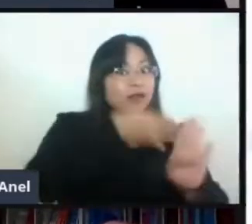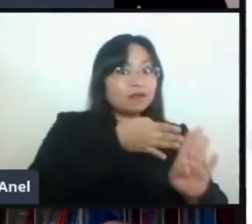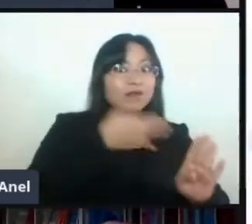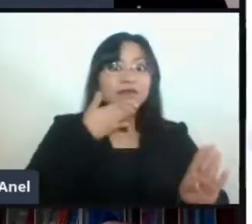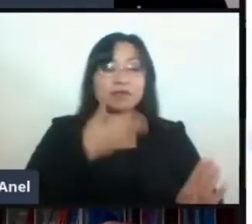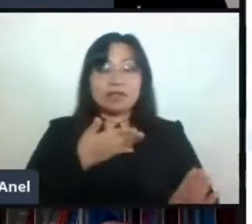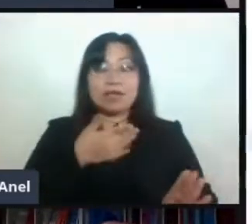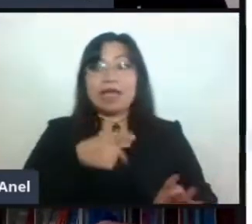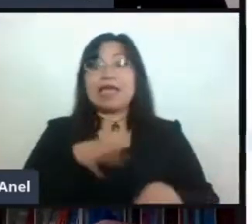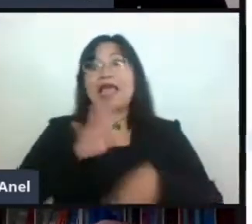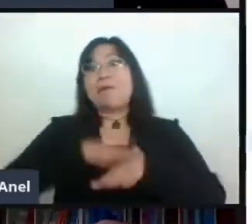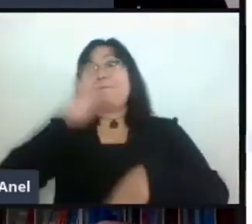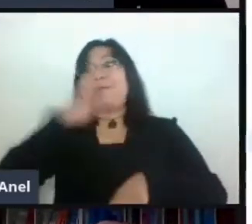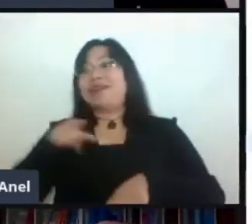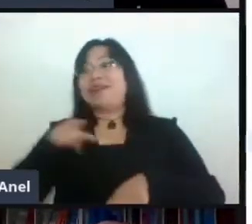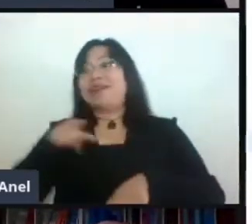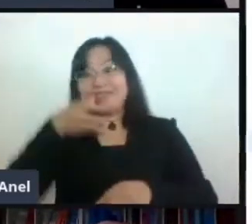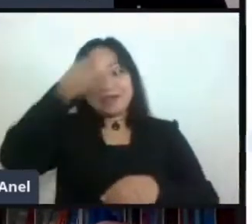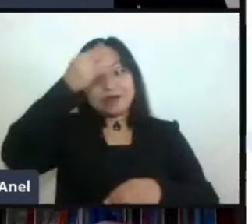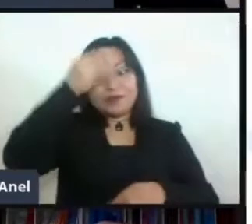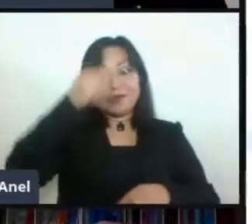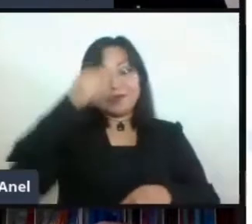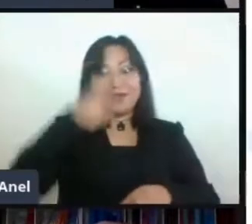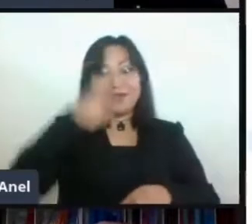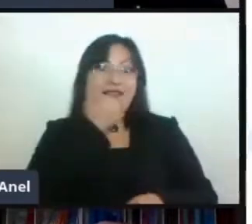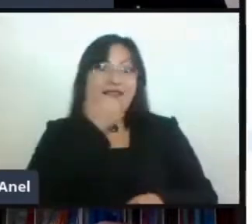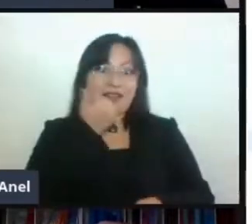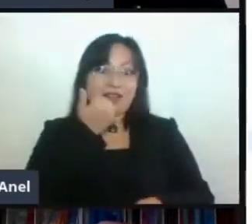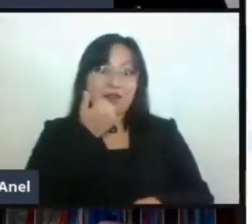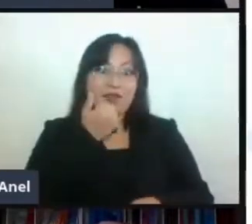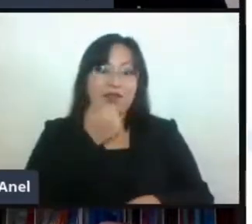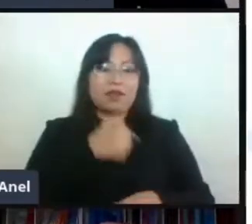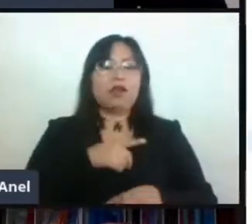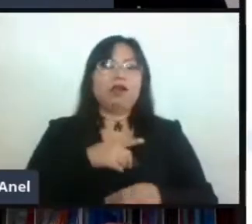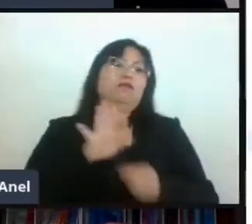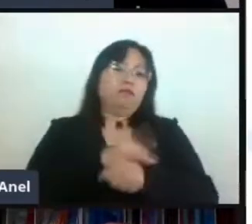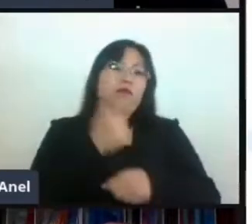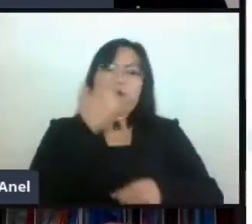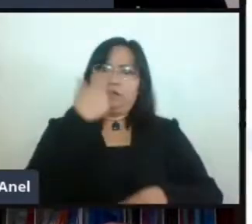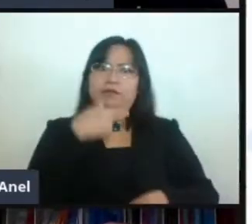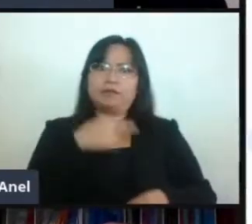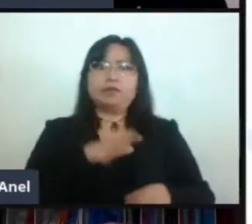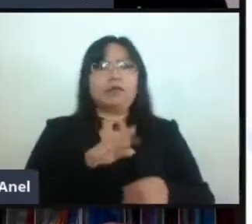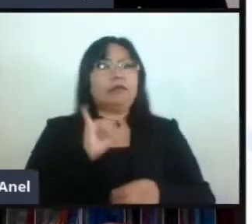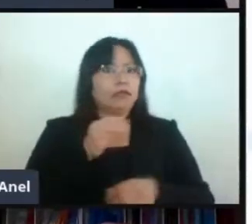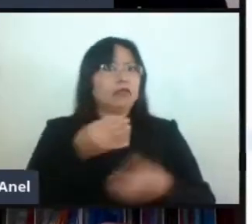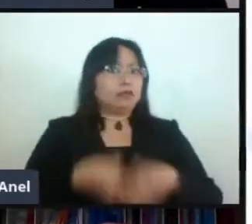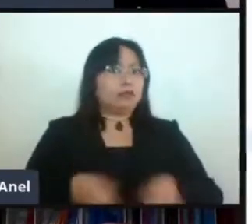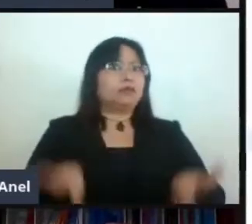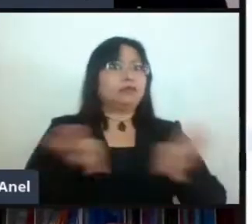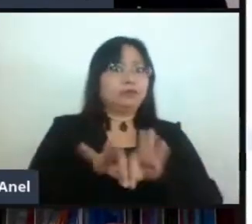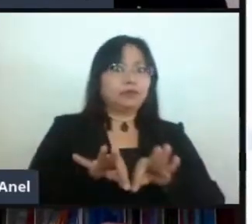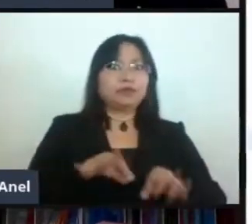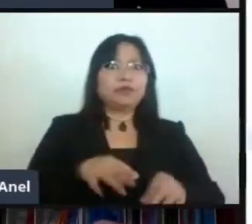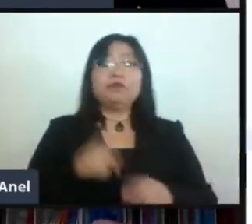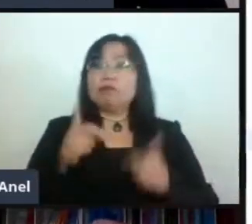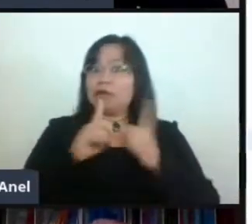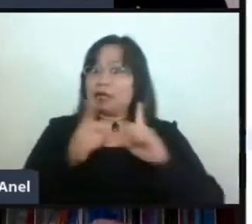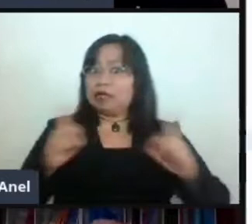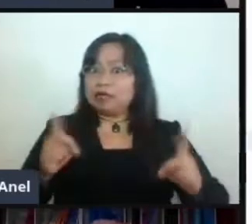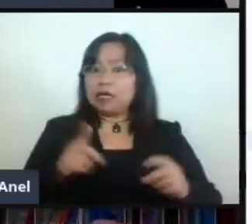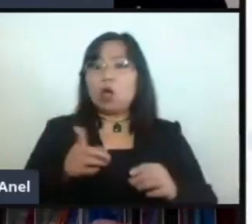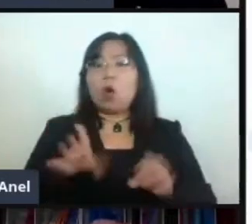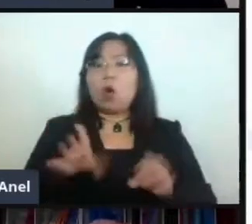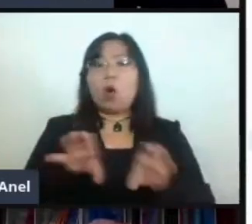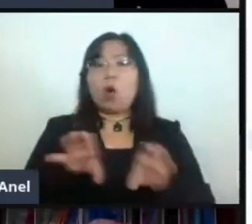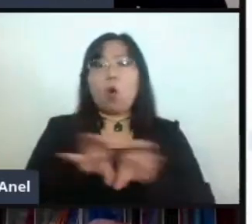sí mismo, la evaluación formativa es realmente muy, muy importante. Y las actividades significativas son las